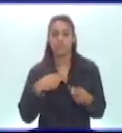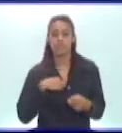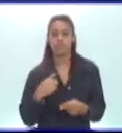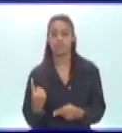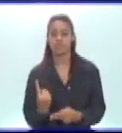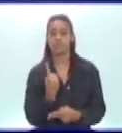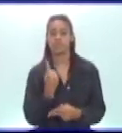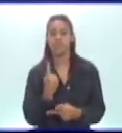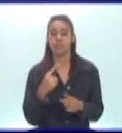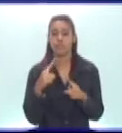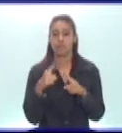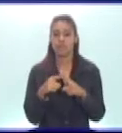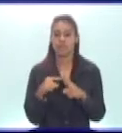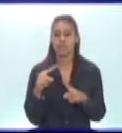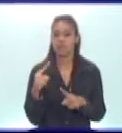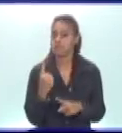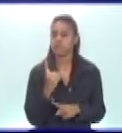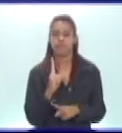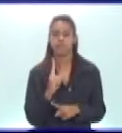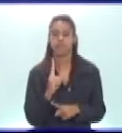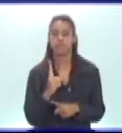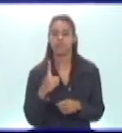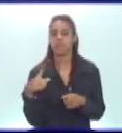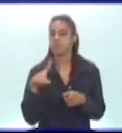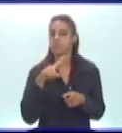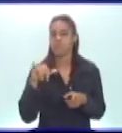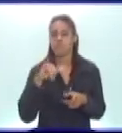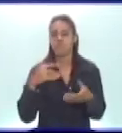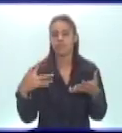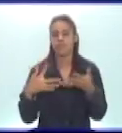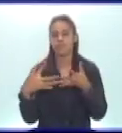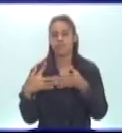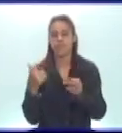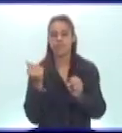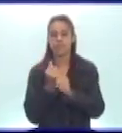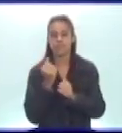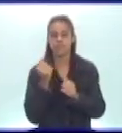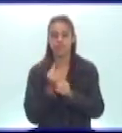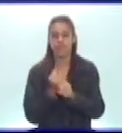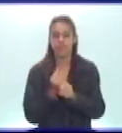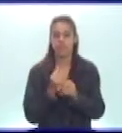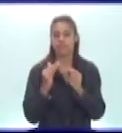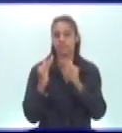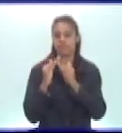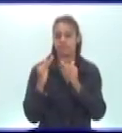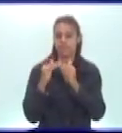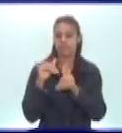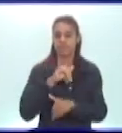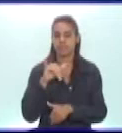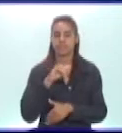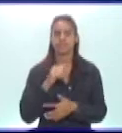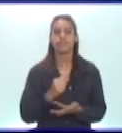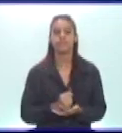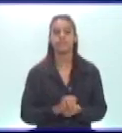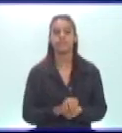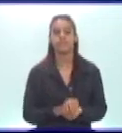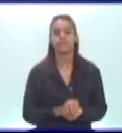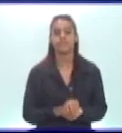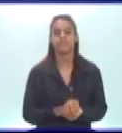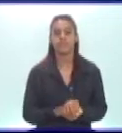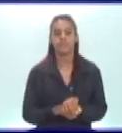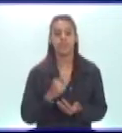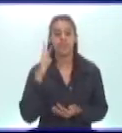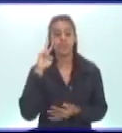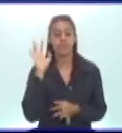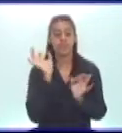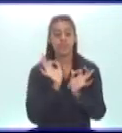solo tareas docentes, sino también vinculándolos a las tareas que pueden colaborar en el hogar. Y vamos a recordar